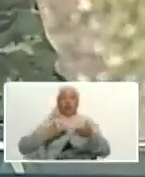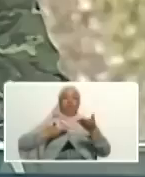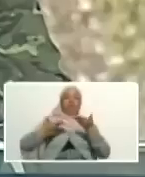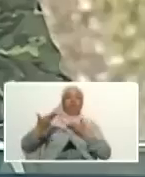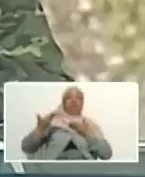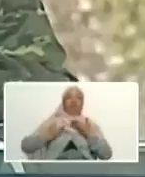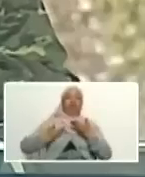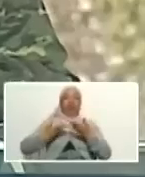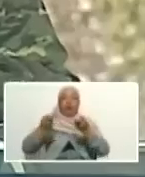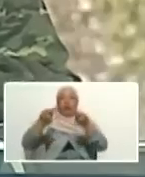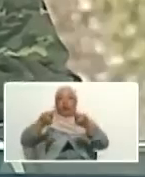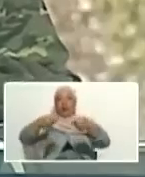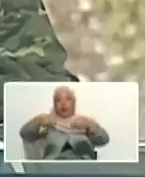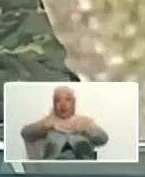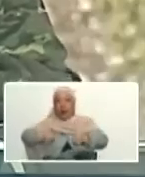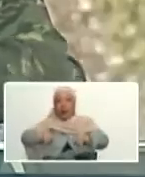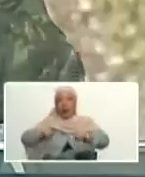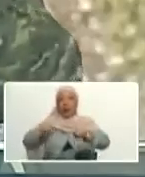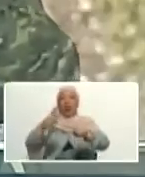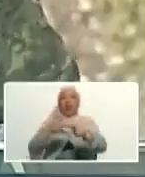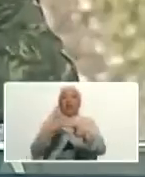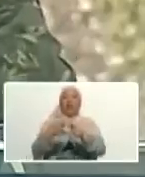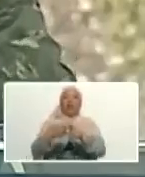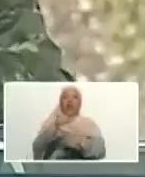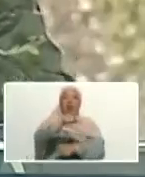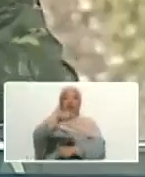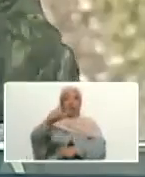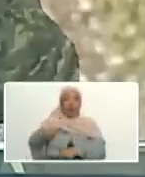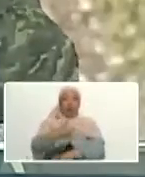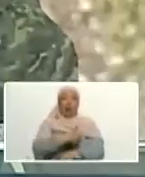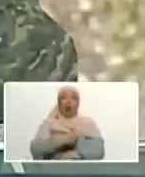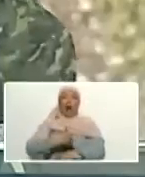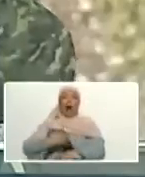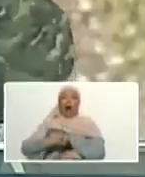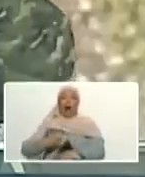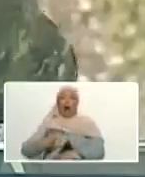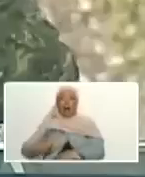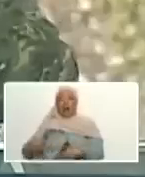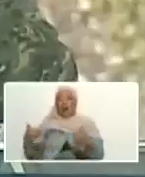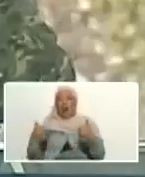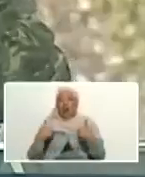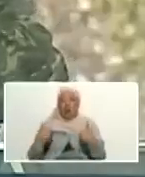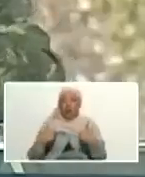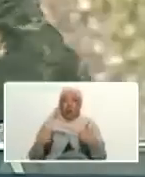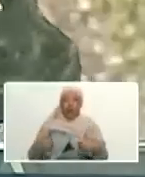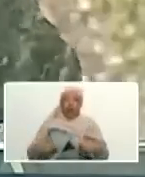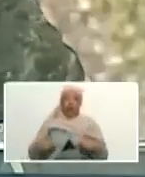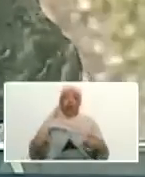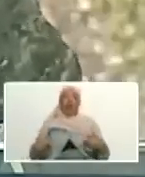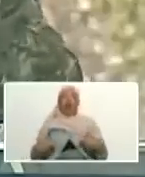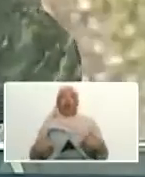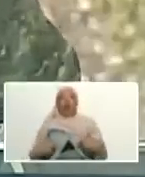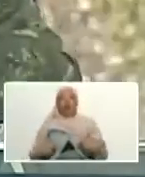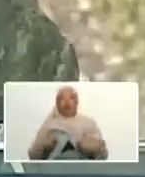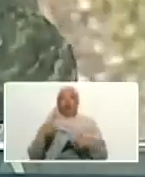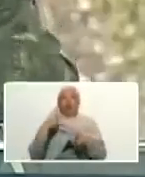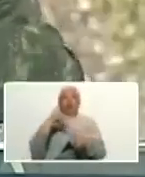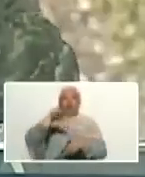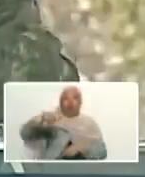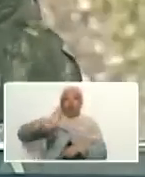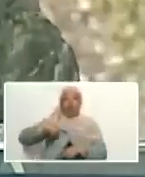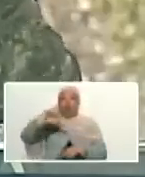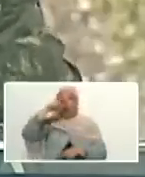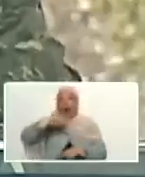de las sanciones, para ir consolidando el crecimiento y la recuperación económica que ya vamos logrando en este